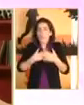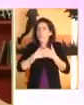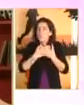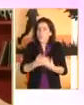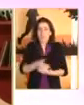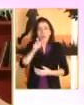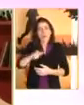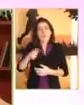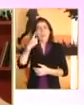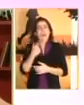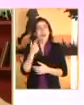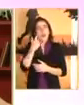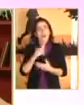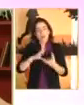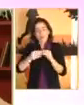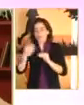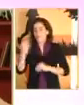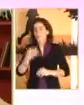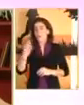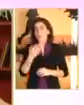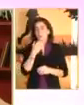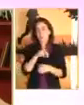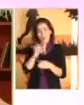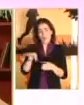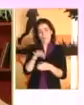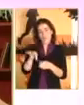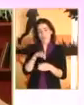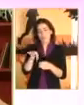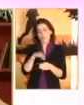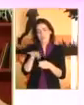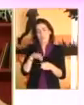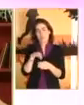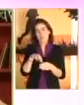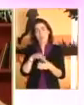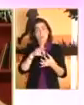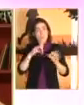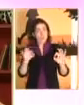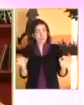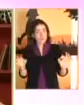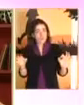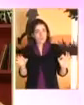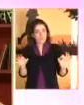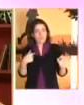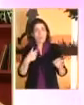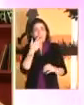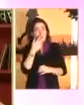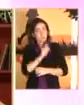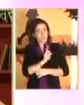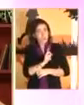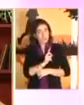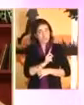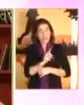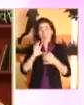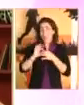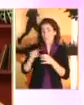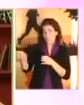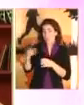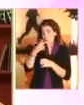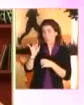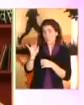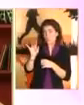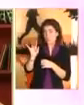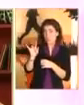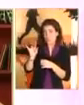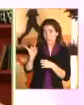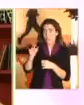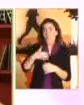todo. Tú vas a tomar un café con unos amigos y si tú no eres fumador y el amigo es fumador, dice, me